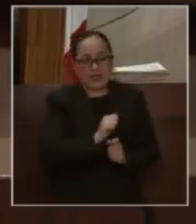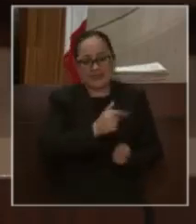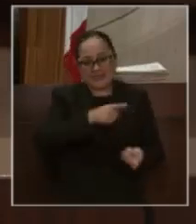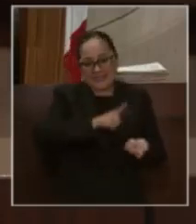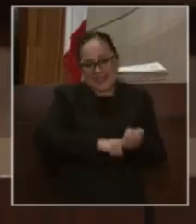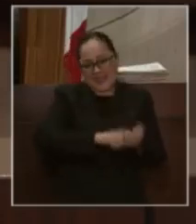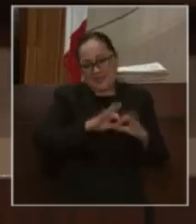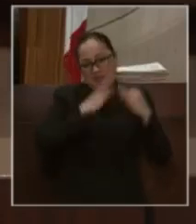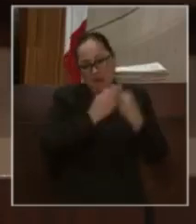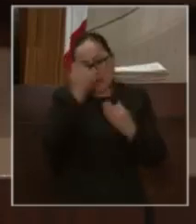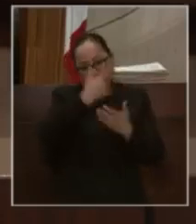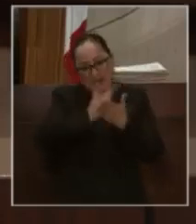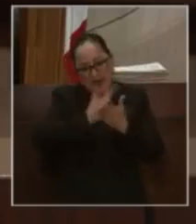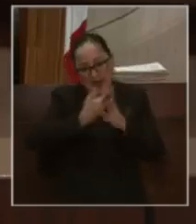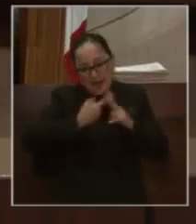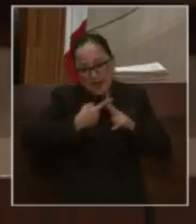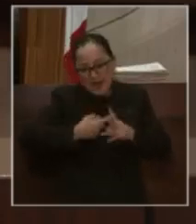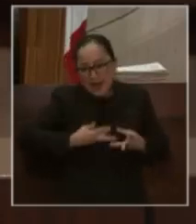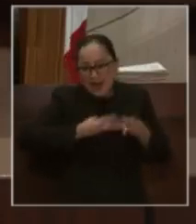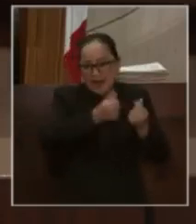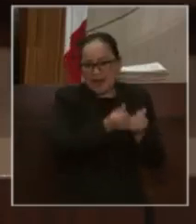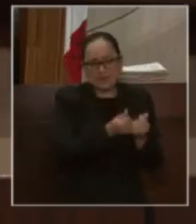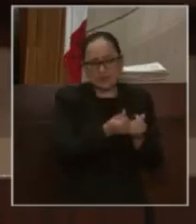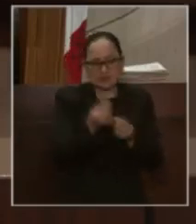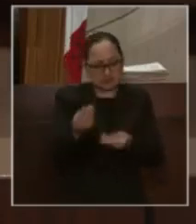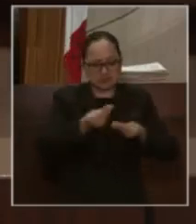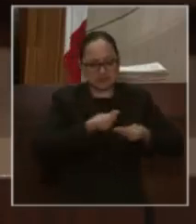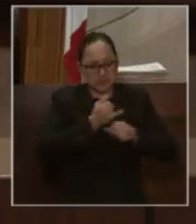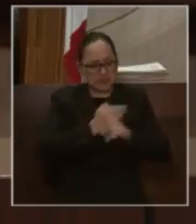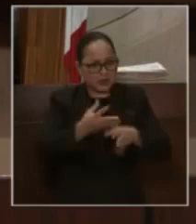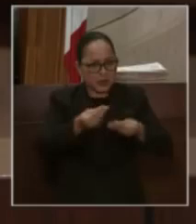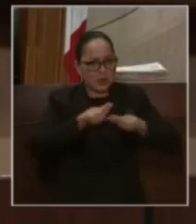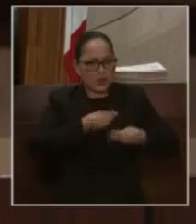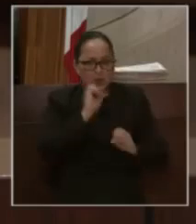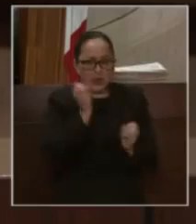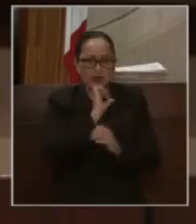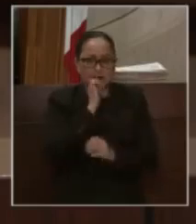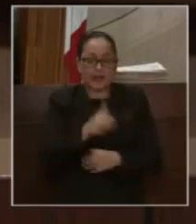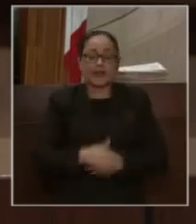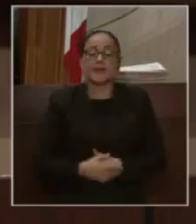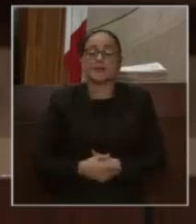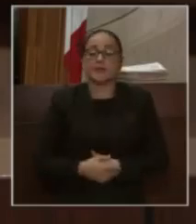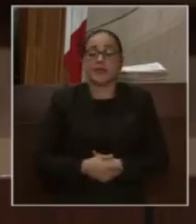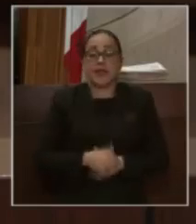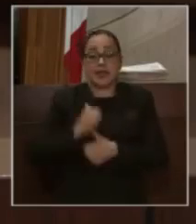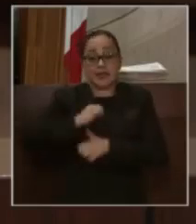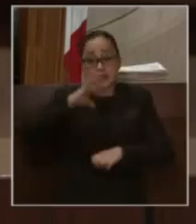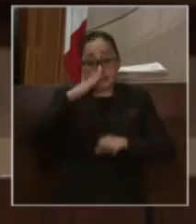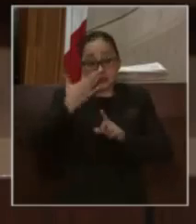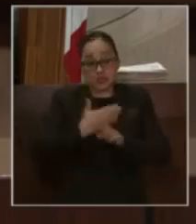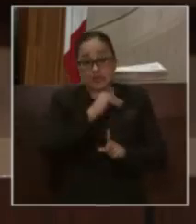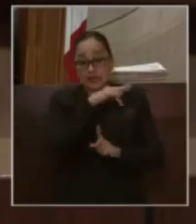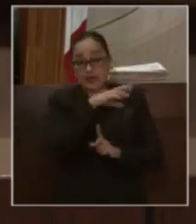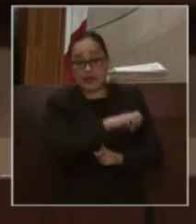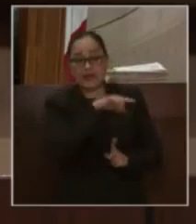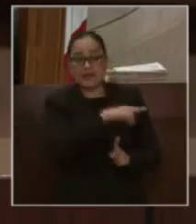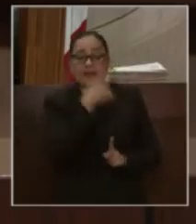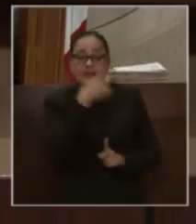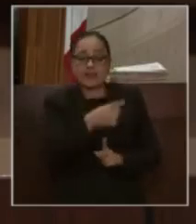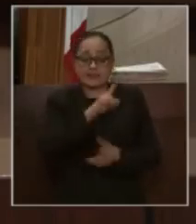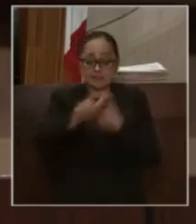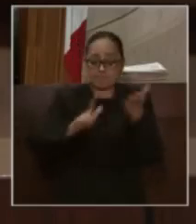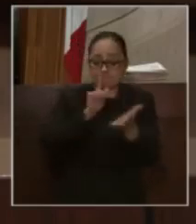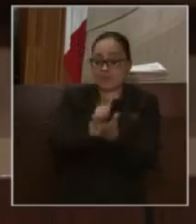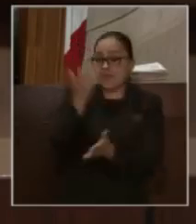Así, la autoridad electoral concluyó que en el caso se cometió un fraude a la ley